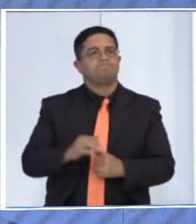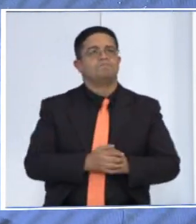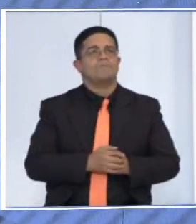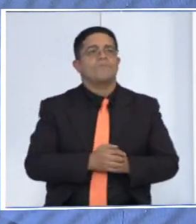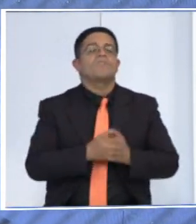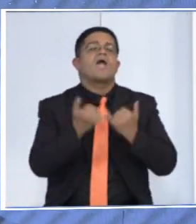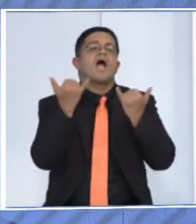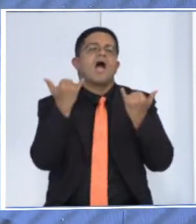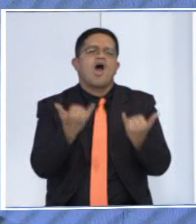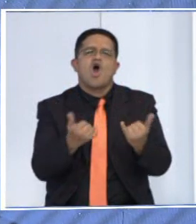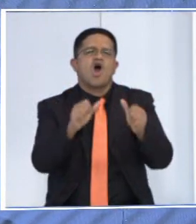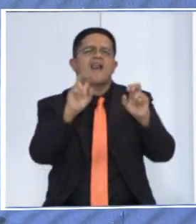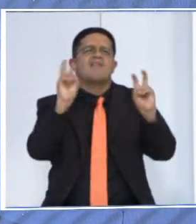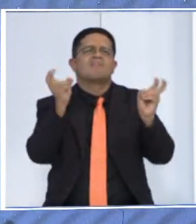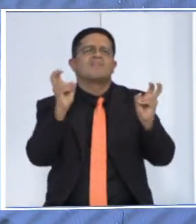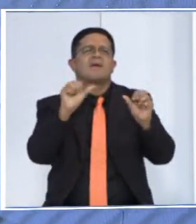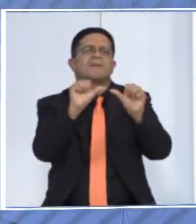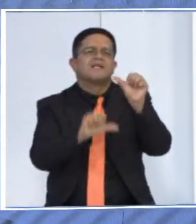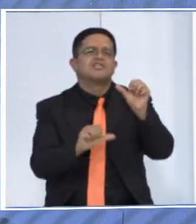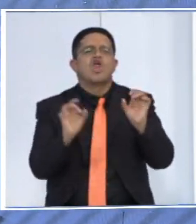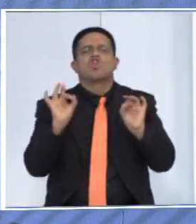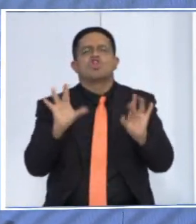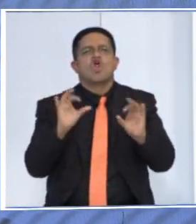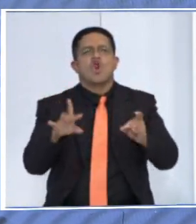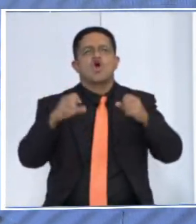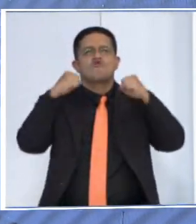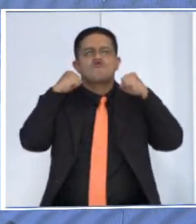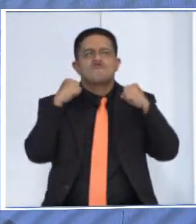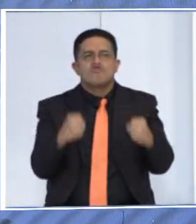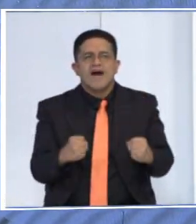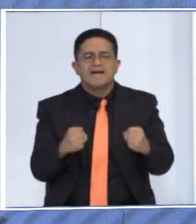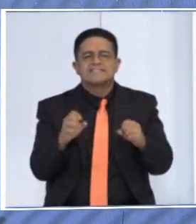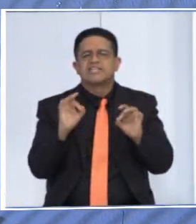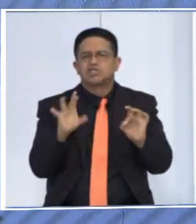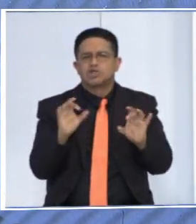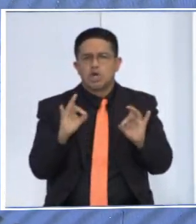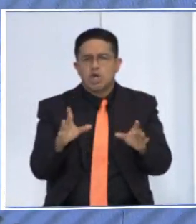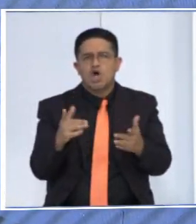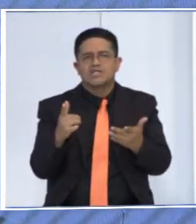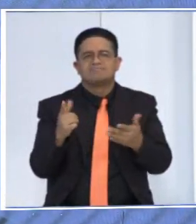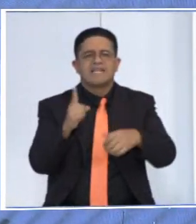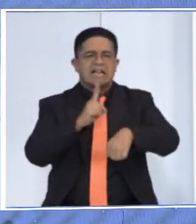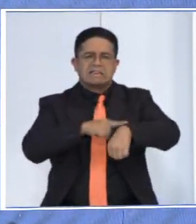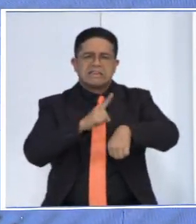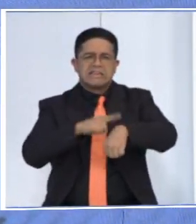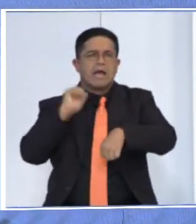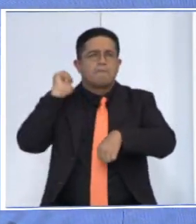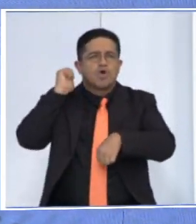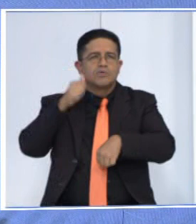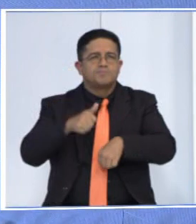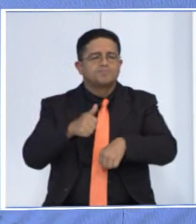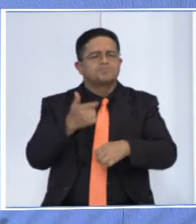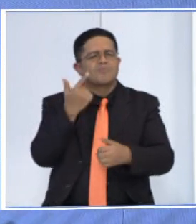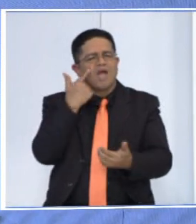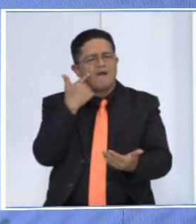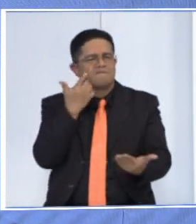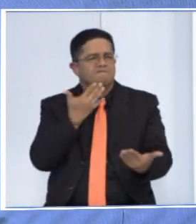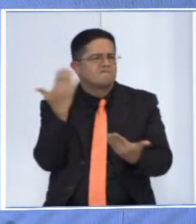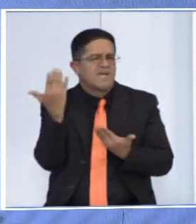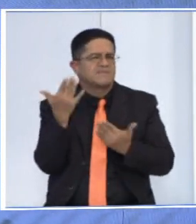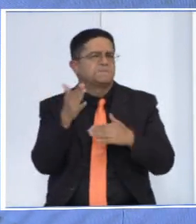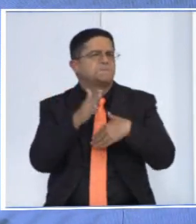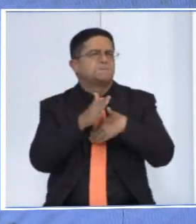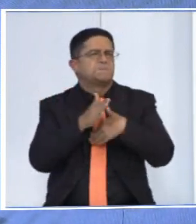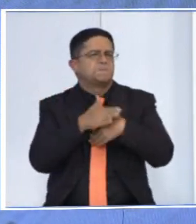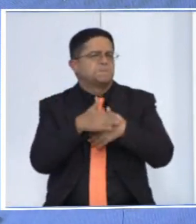y justamente hoy vamos a hablar sobre dolor crónico ese dolor que puede persistir durante el tiempo y además vamos a ver una parte de lo que